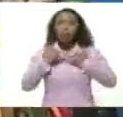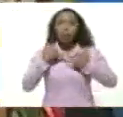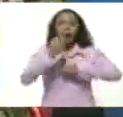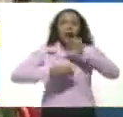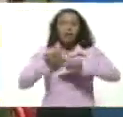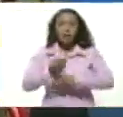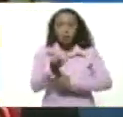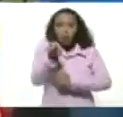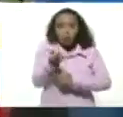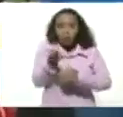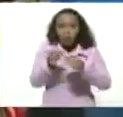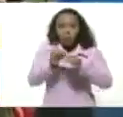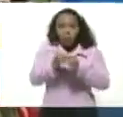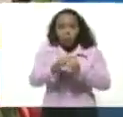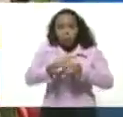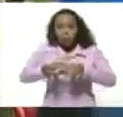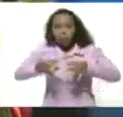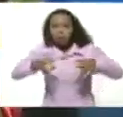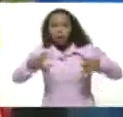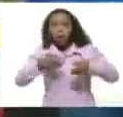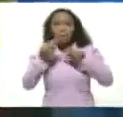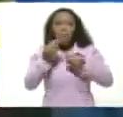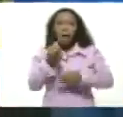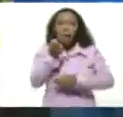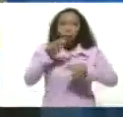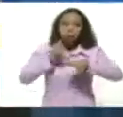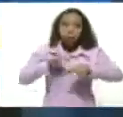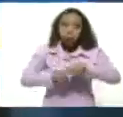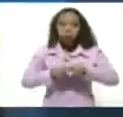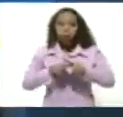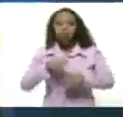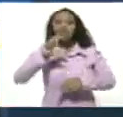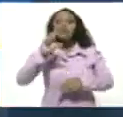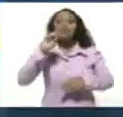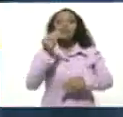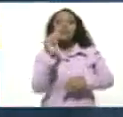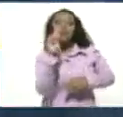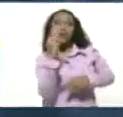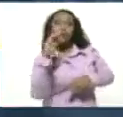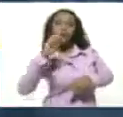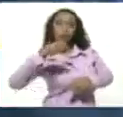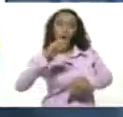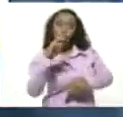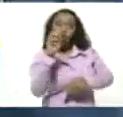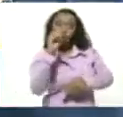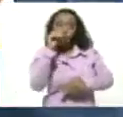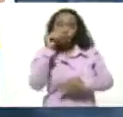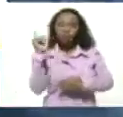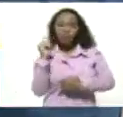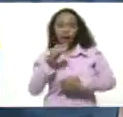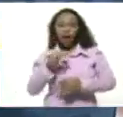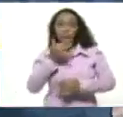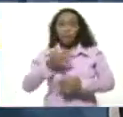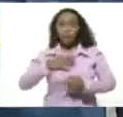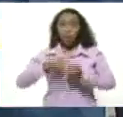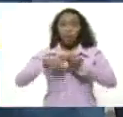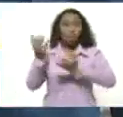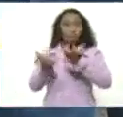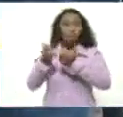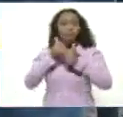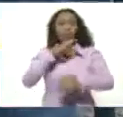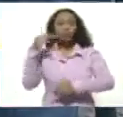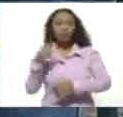nuestras semillas. Correcto, para caraota. Producimos quinchonchos. Quinchonchos. Maíz. Silvia prepara unos quinchonchos sabrosos. Para las